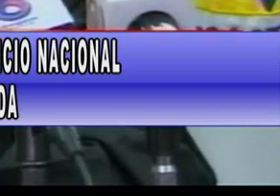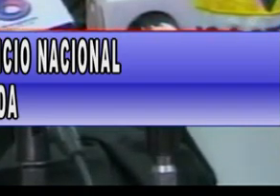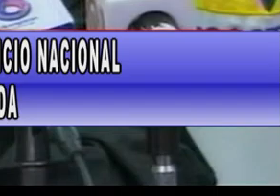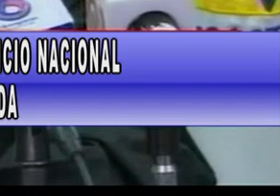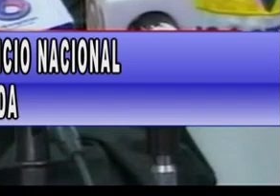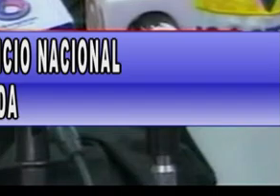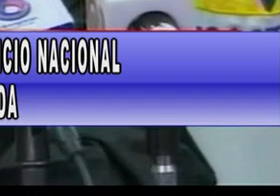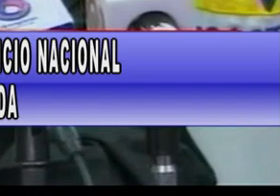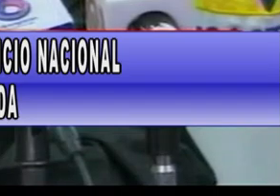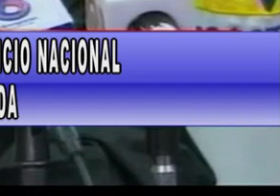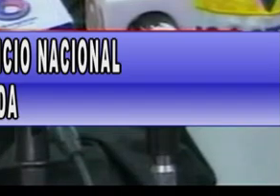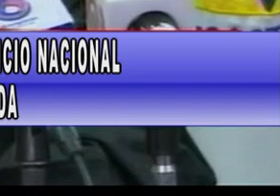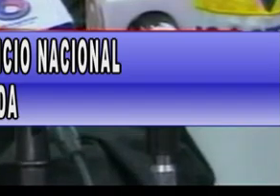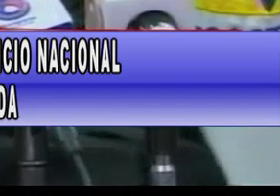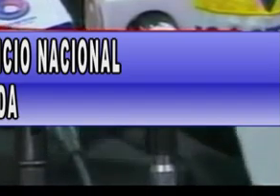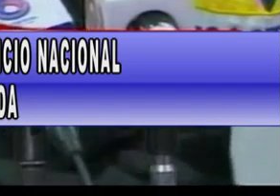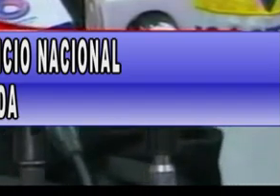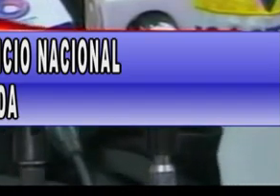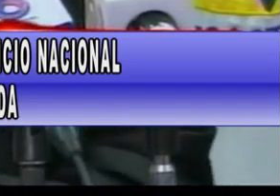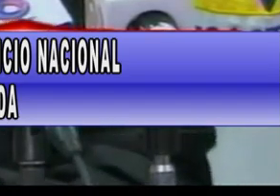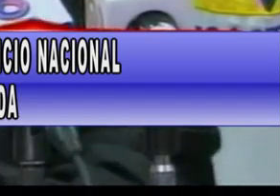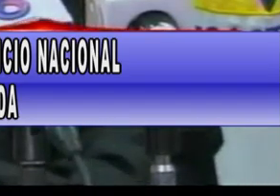consiguiendo. Muchísimas gracias.